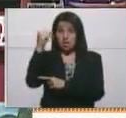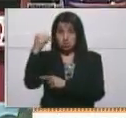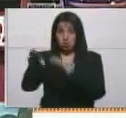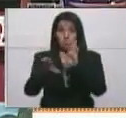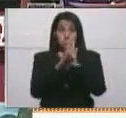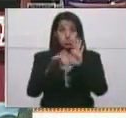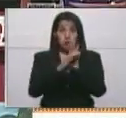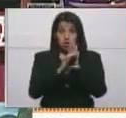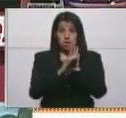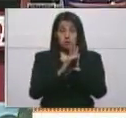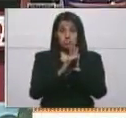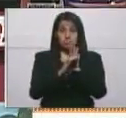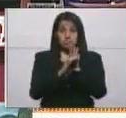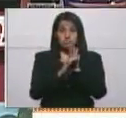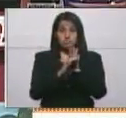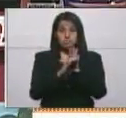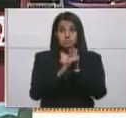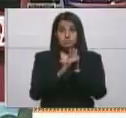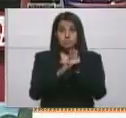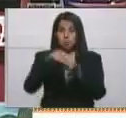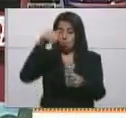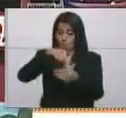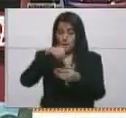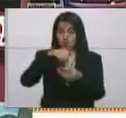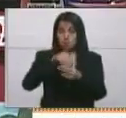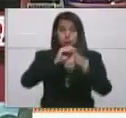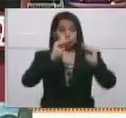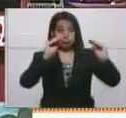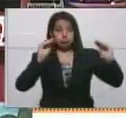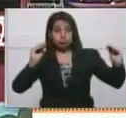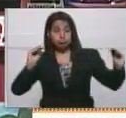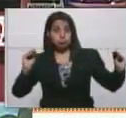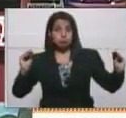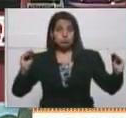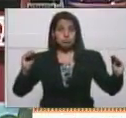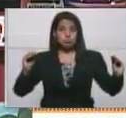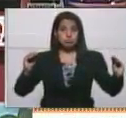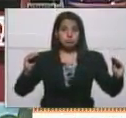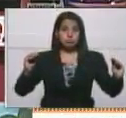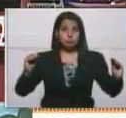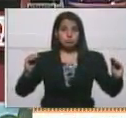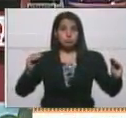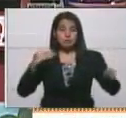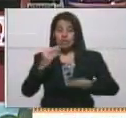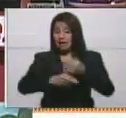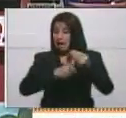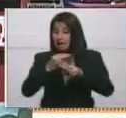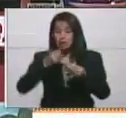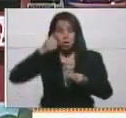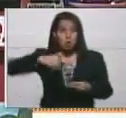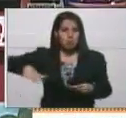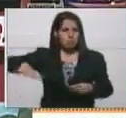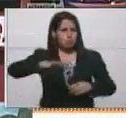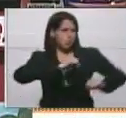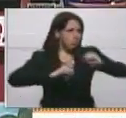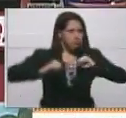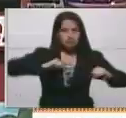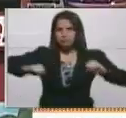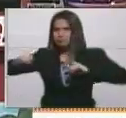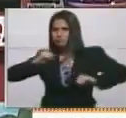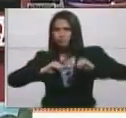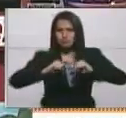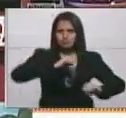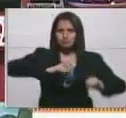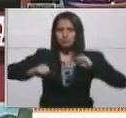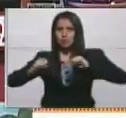Nacional Constituyente. Unas elecciones que han hecho que el pueblo se mueva, el pueblo todo, no